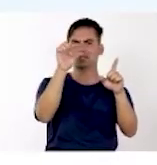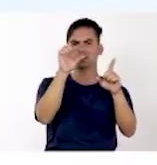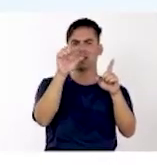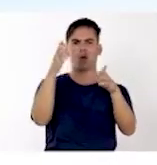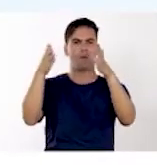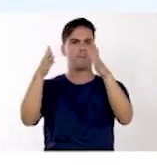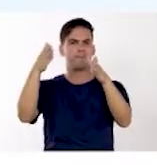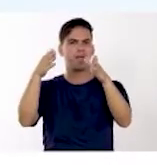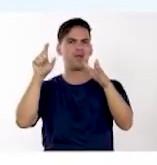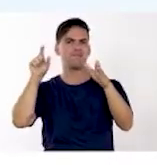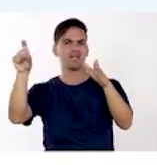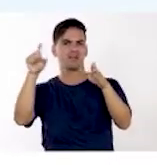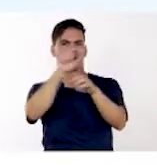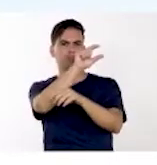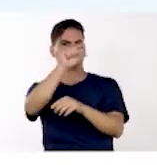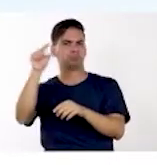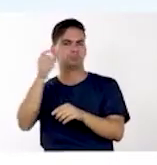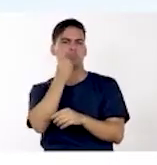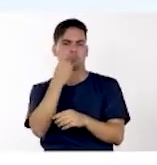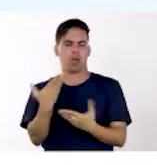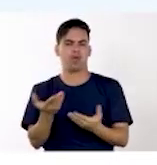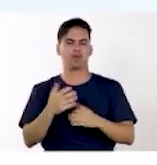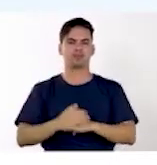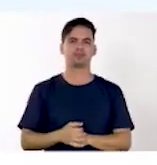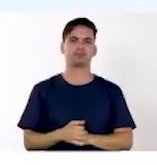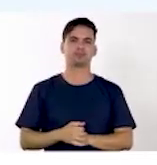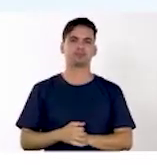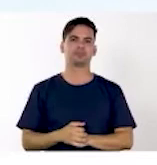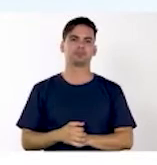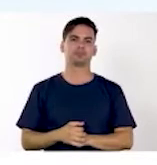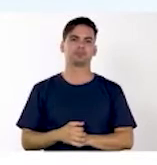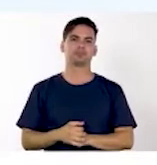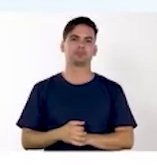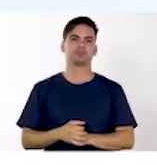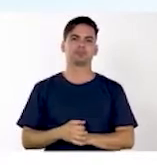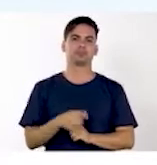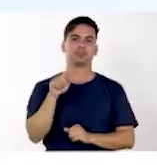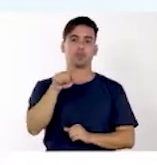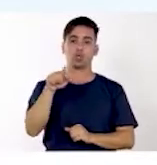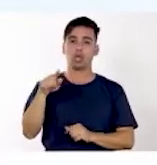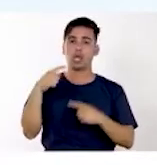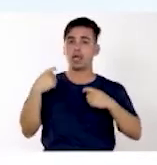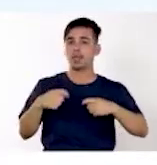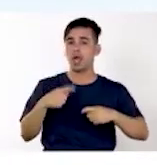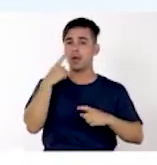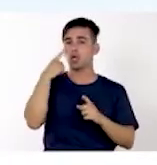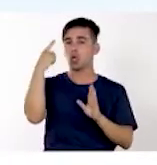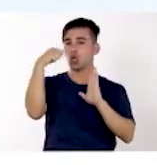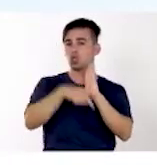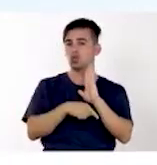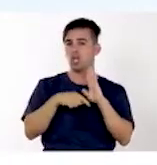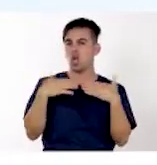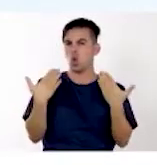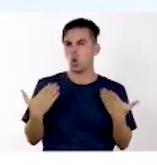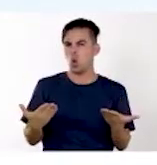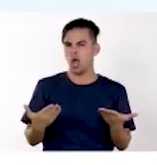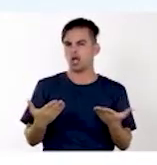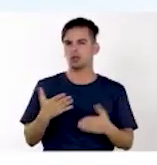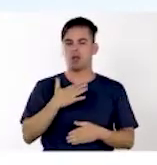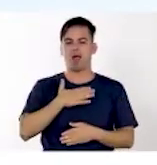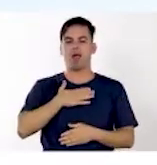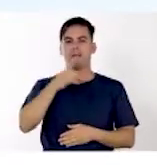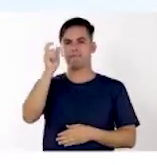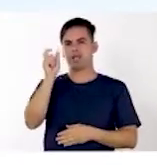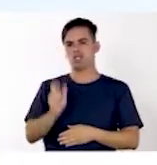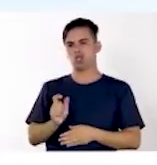al inicio, en el centro o al final. Ustedes deben conocer cuándo es de la persona que